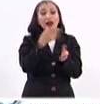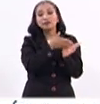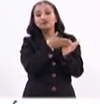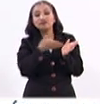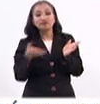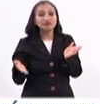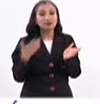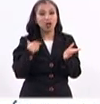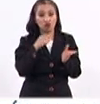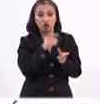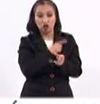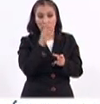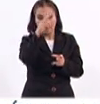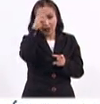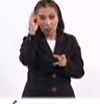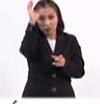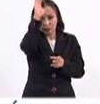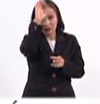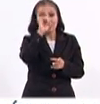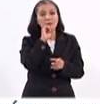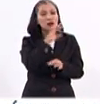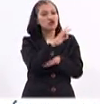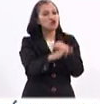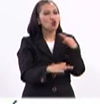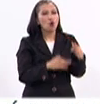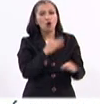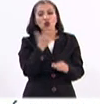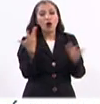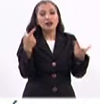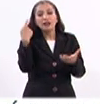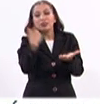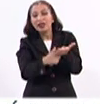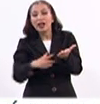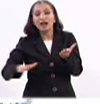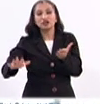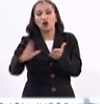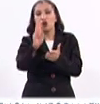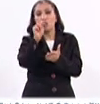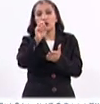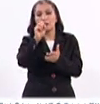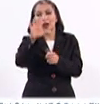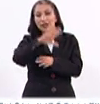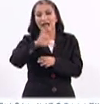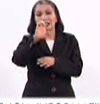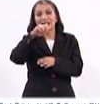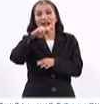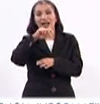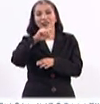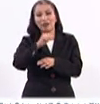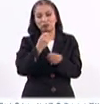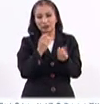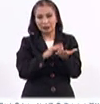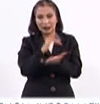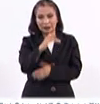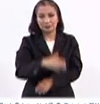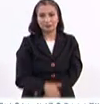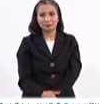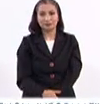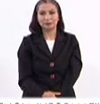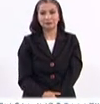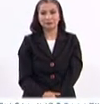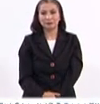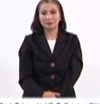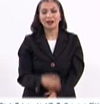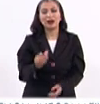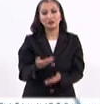sobre no solo este verano científico, sino todo lo que hacen allá en la UNAM Campus Ensenada. Muchísimas gracias.